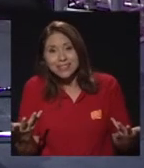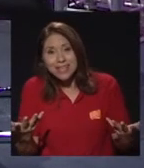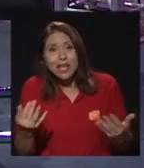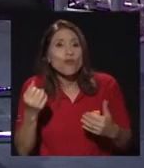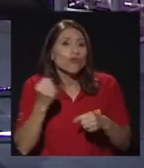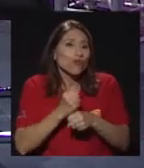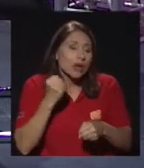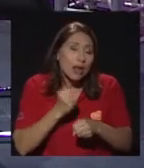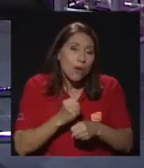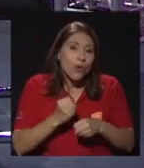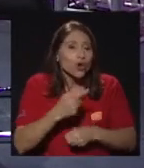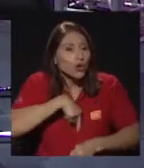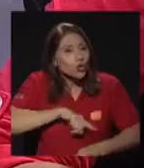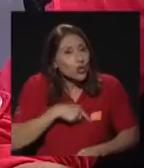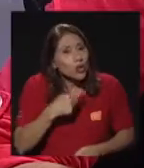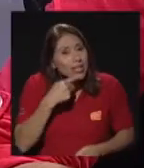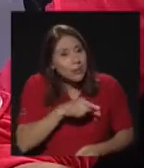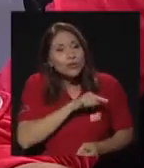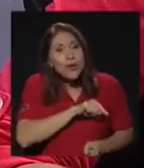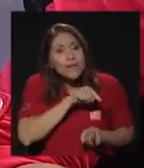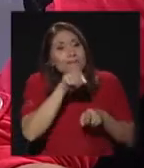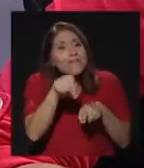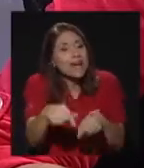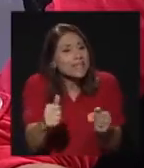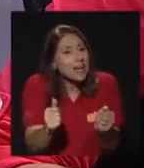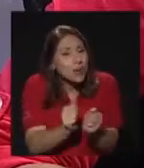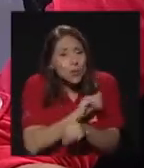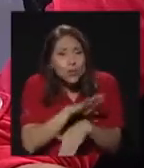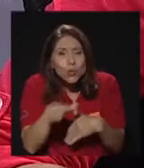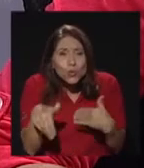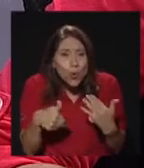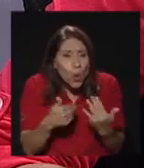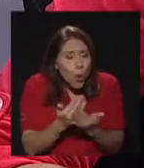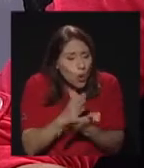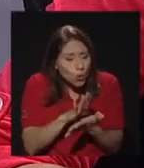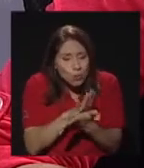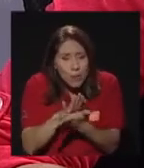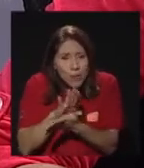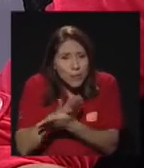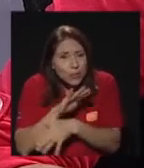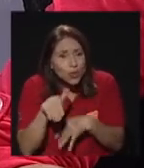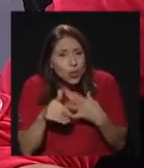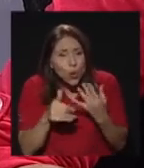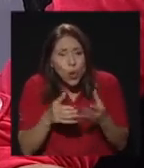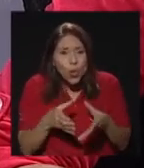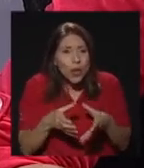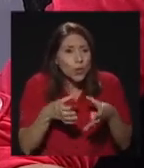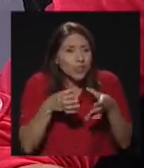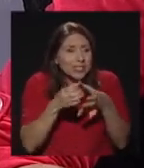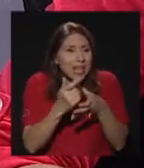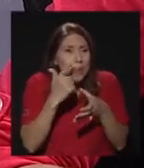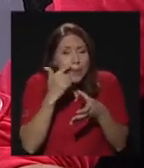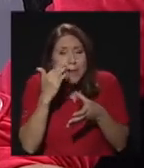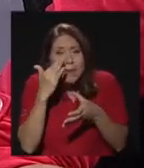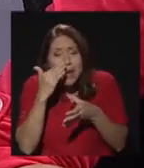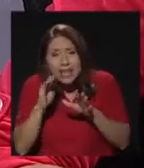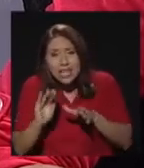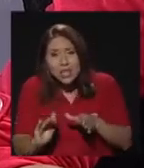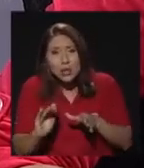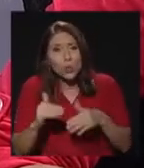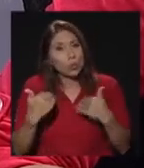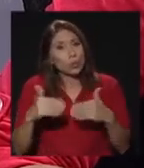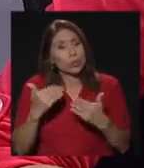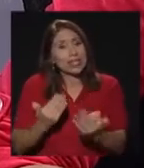le dijimos, lleguen con la bolsita del papá, de la mamá, del niño, y fue maravilloso ver que llegaron más de 115